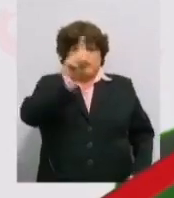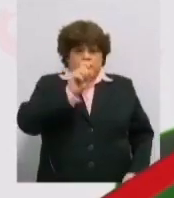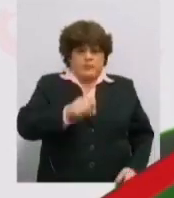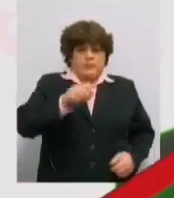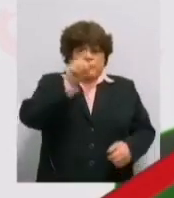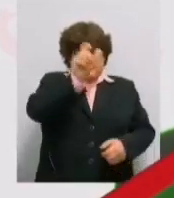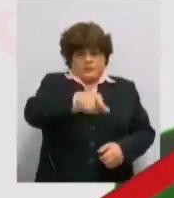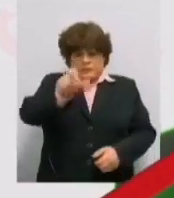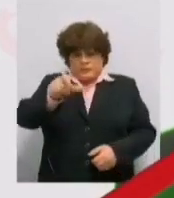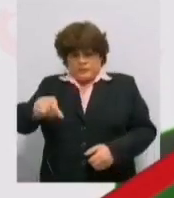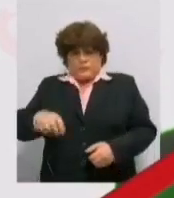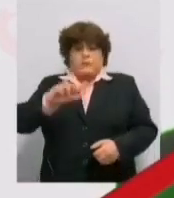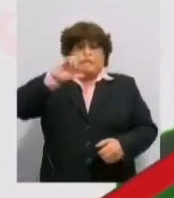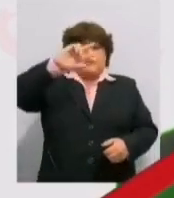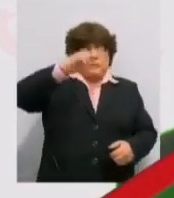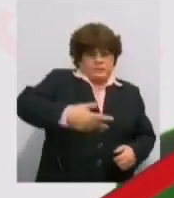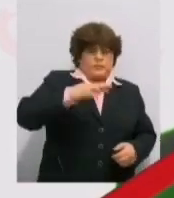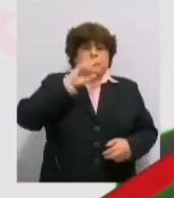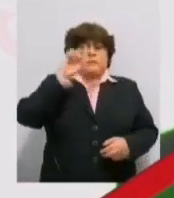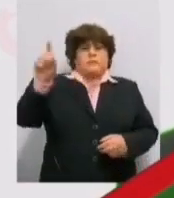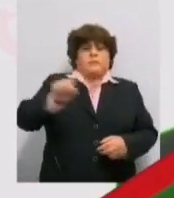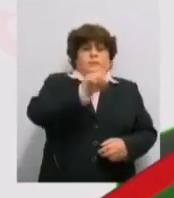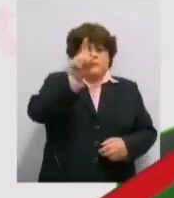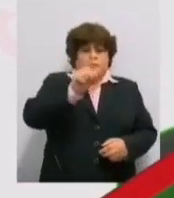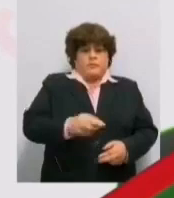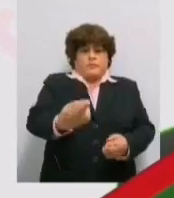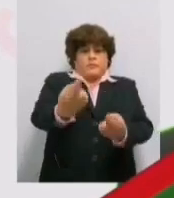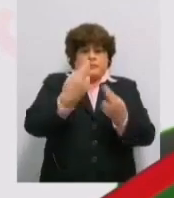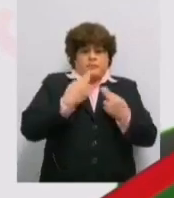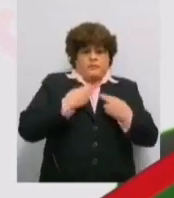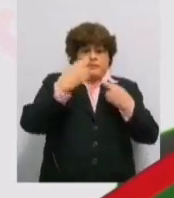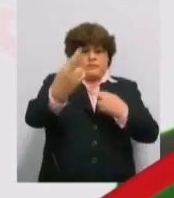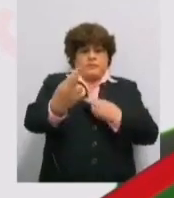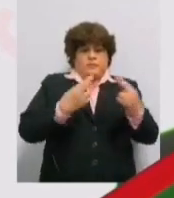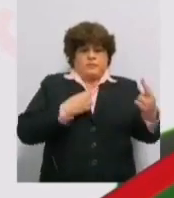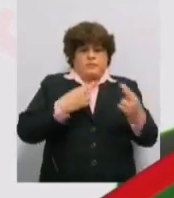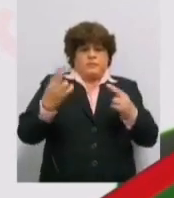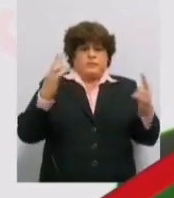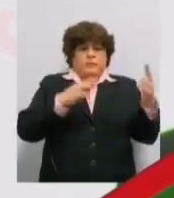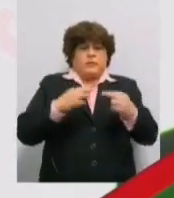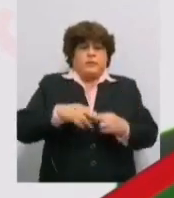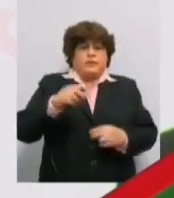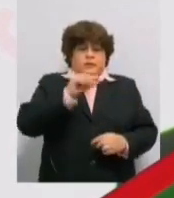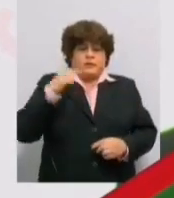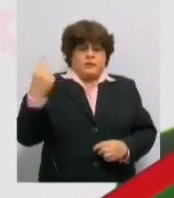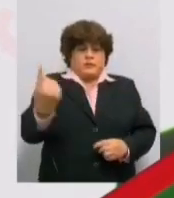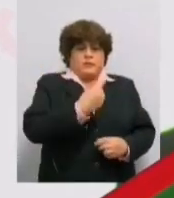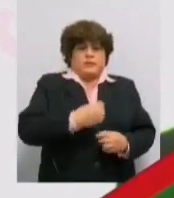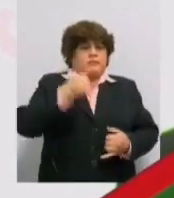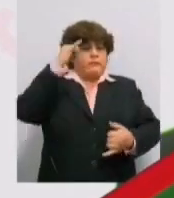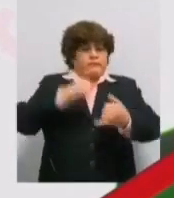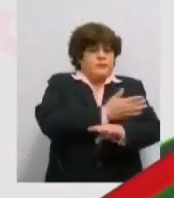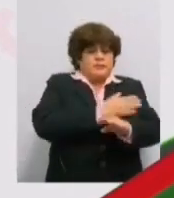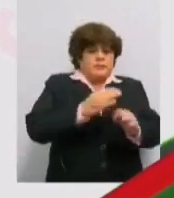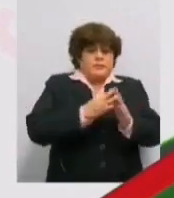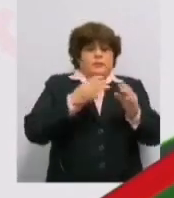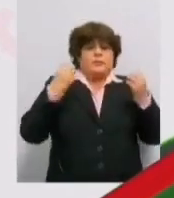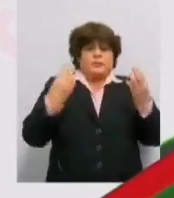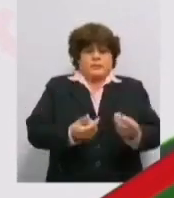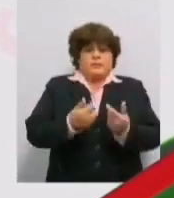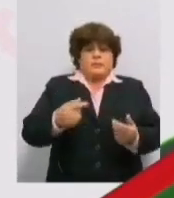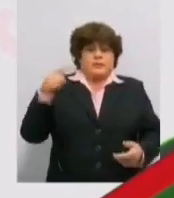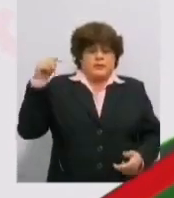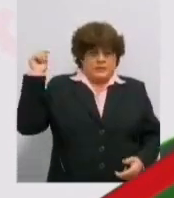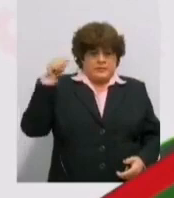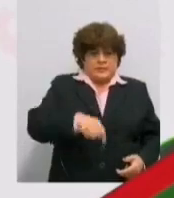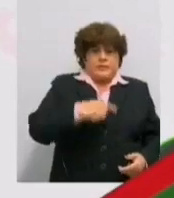3 pregunta y respuesta entre los candidatos y 4 mensaje final vamos a dar